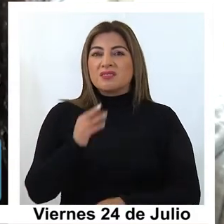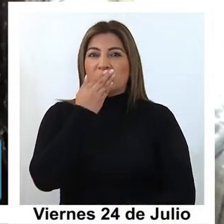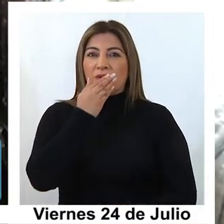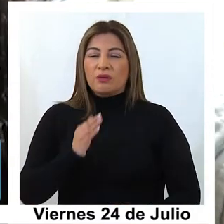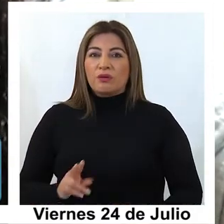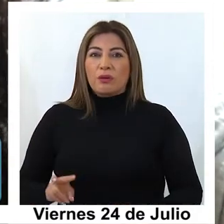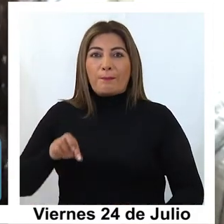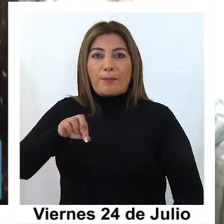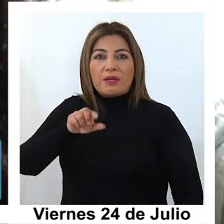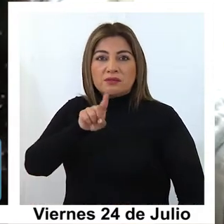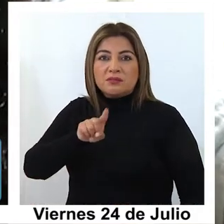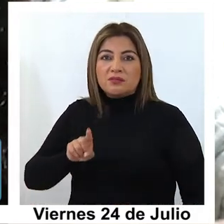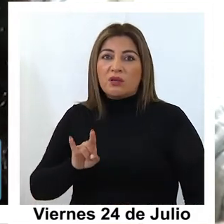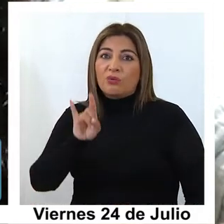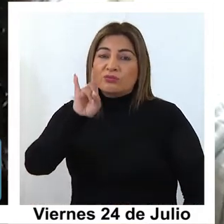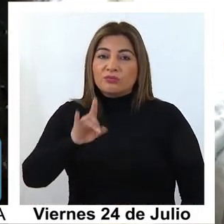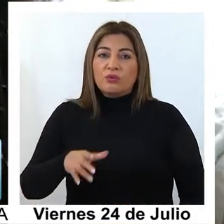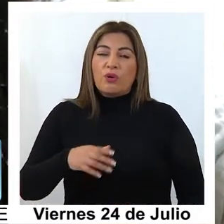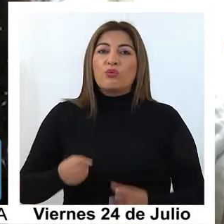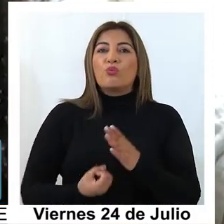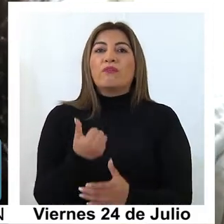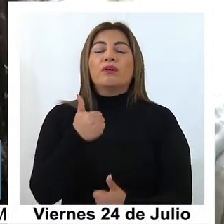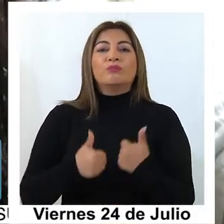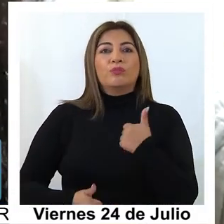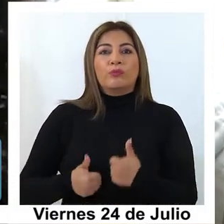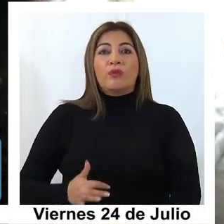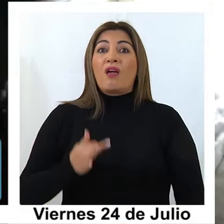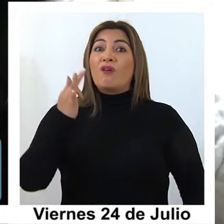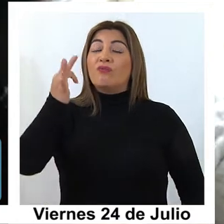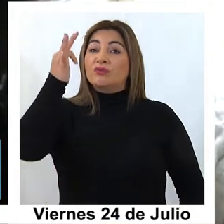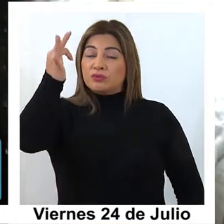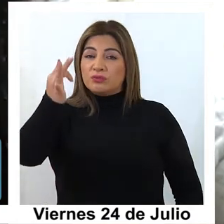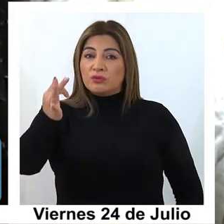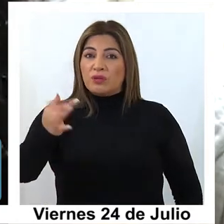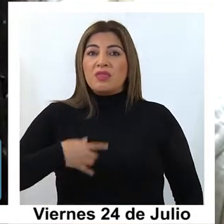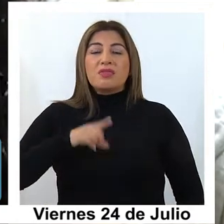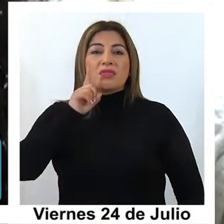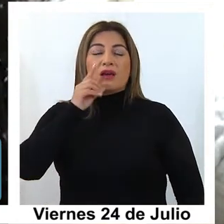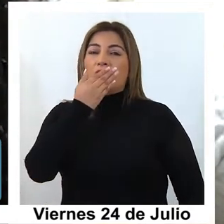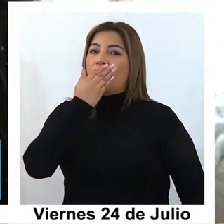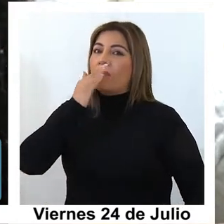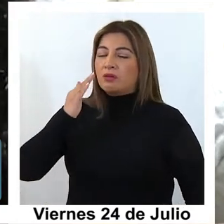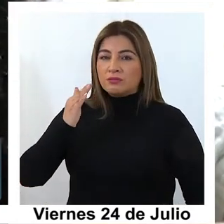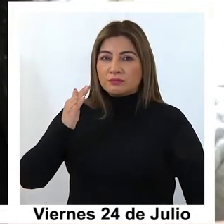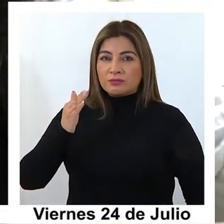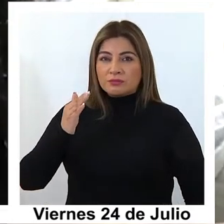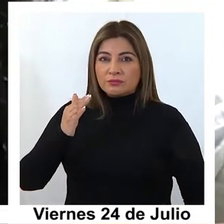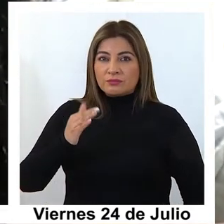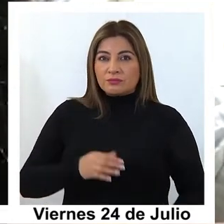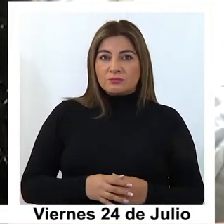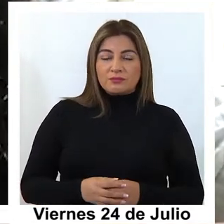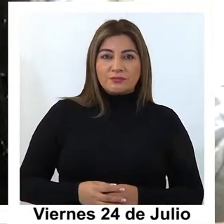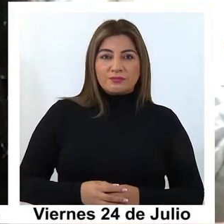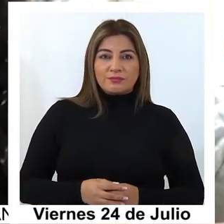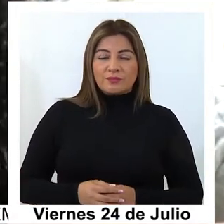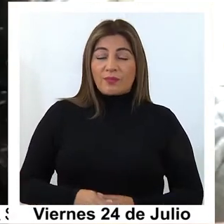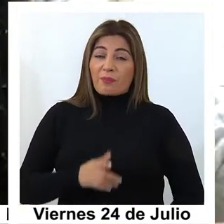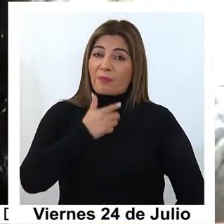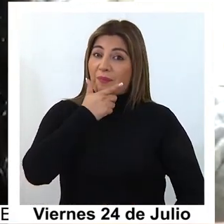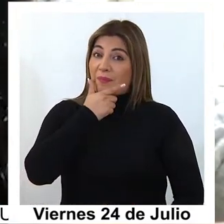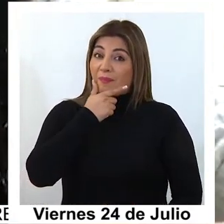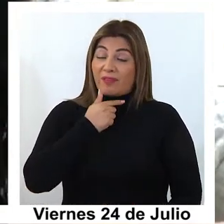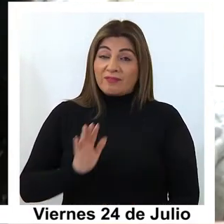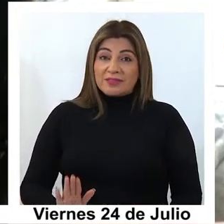de la PSU o prueba de transición, para que las futuras generaciones tengan una prueba más fácil